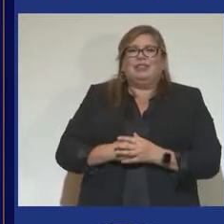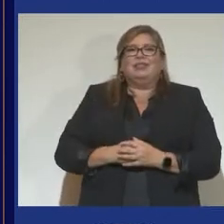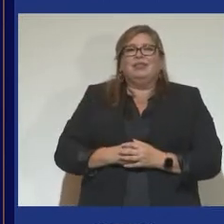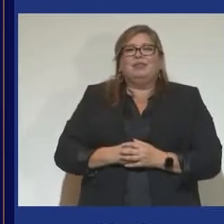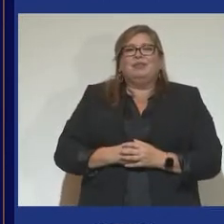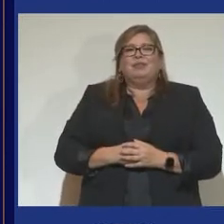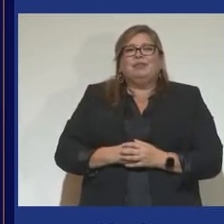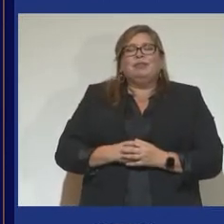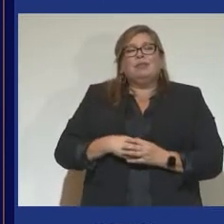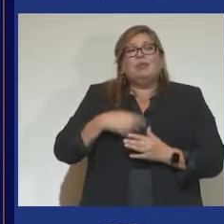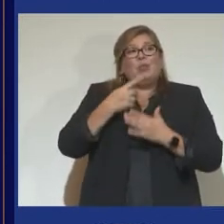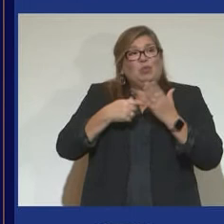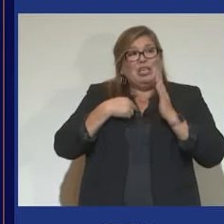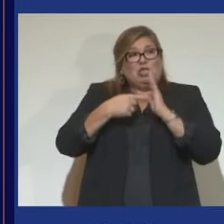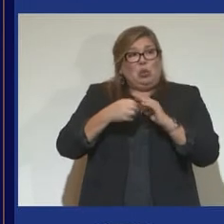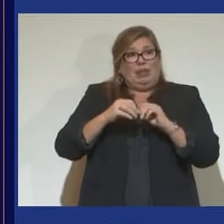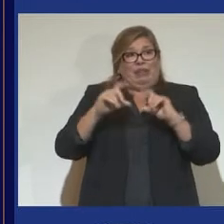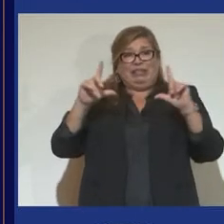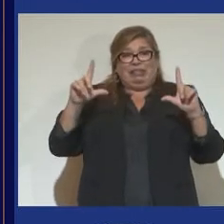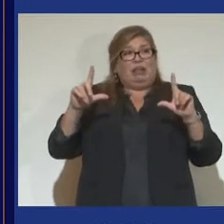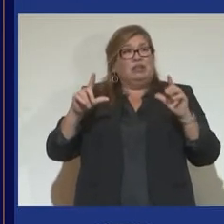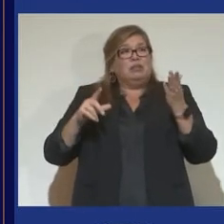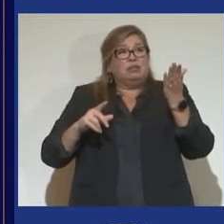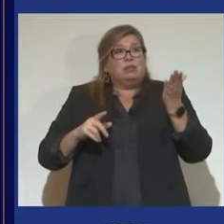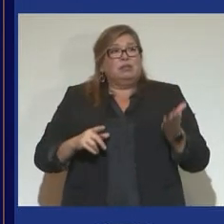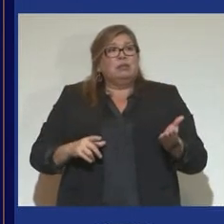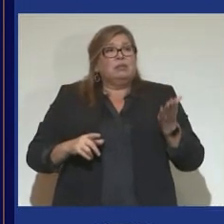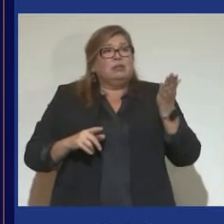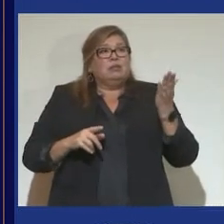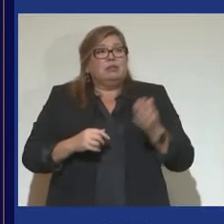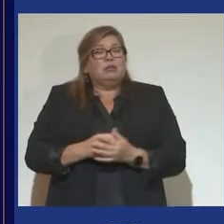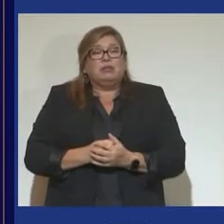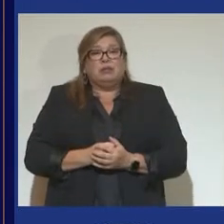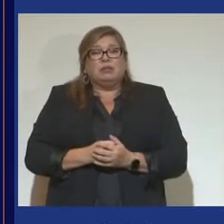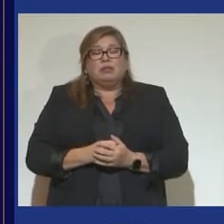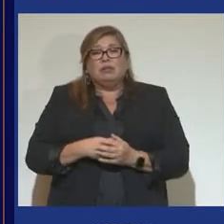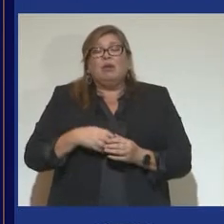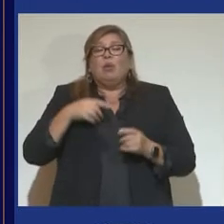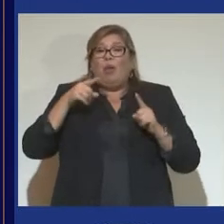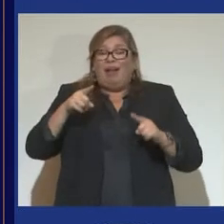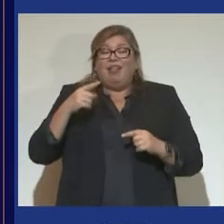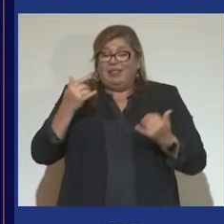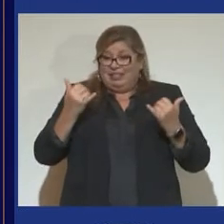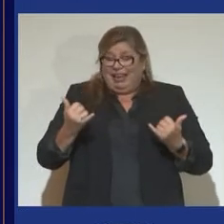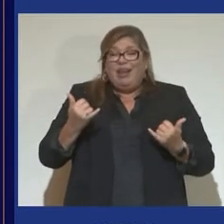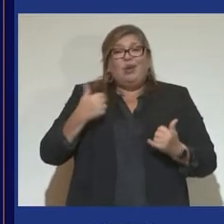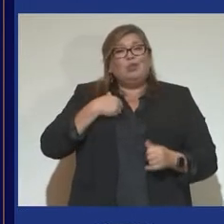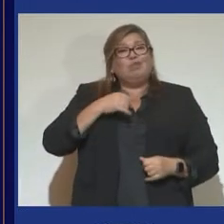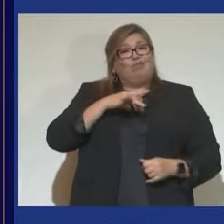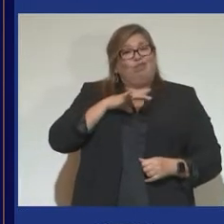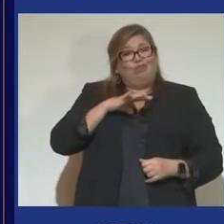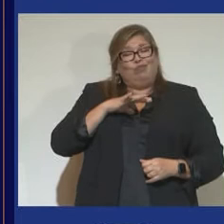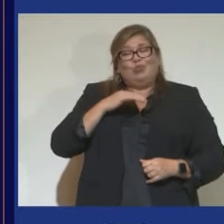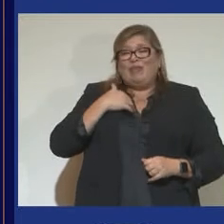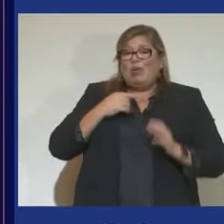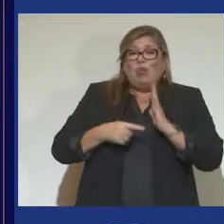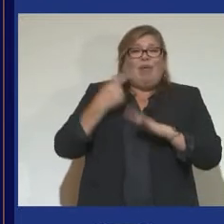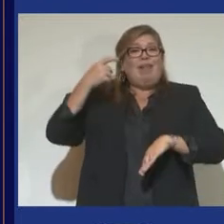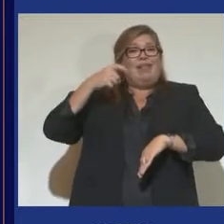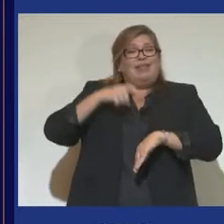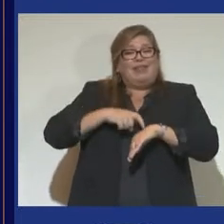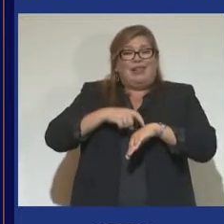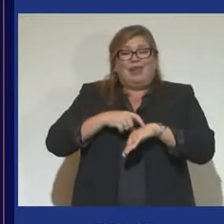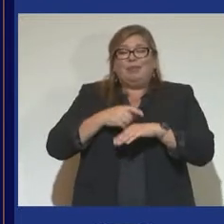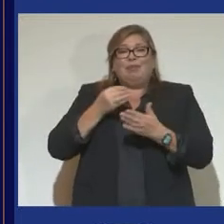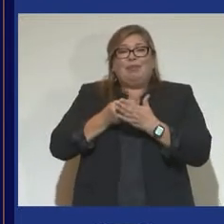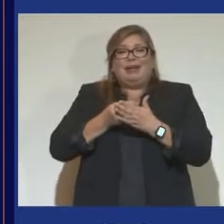presenta en la transparencia que tenemos presente aunque estamos disfrutando los frutos